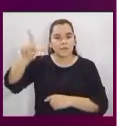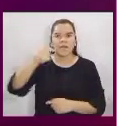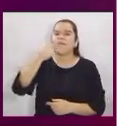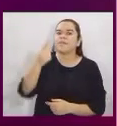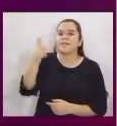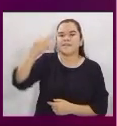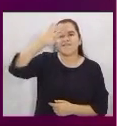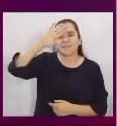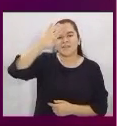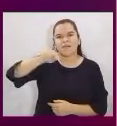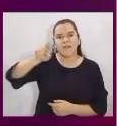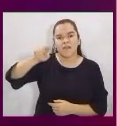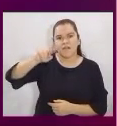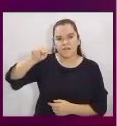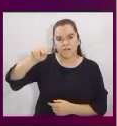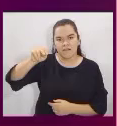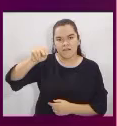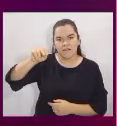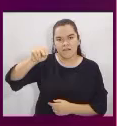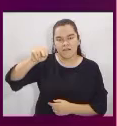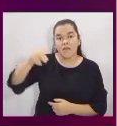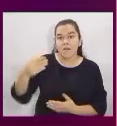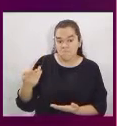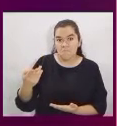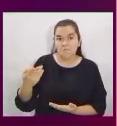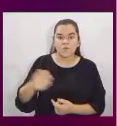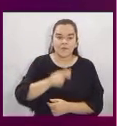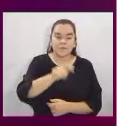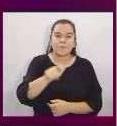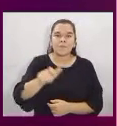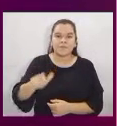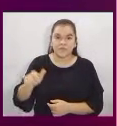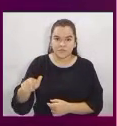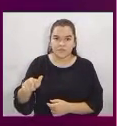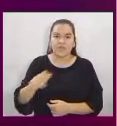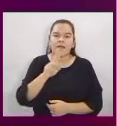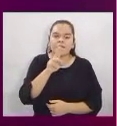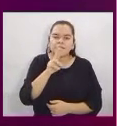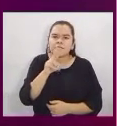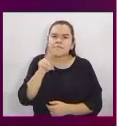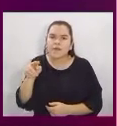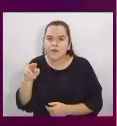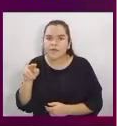en Europa, son llamadas enfermedades raras, pero estas enfermedades raras